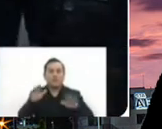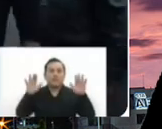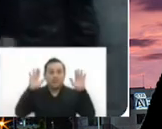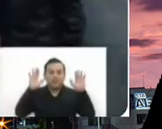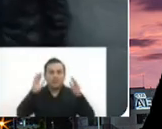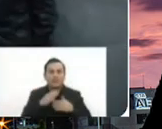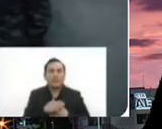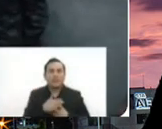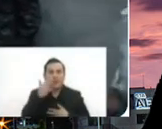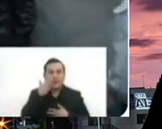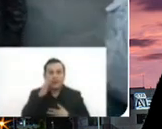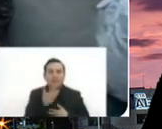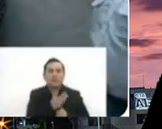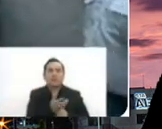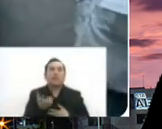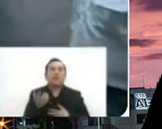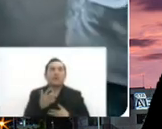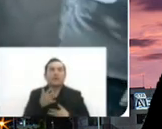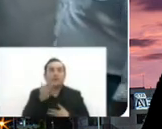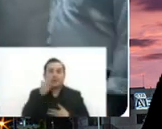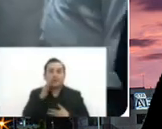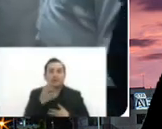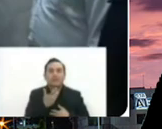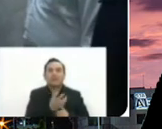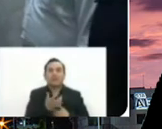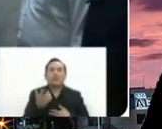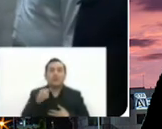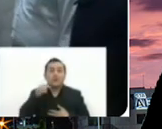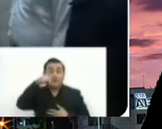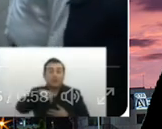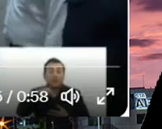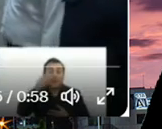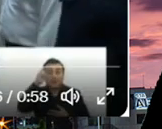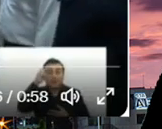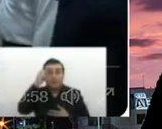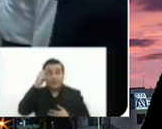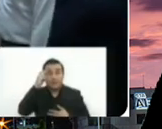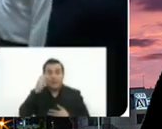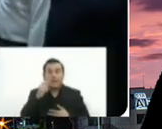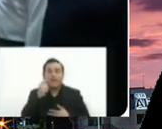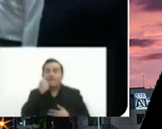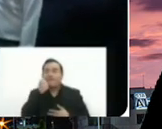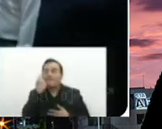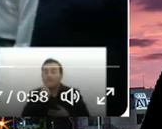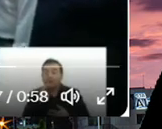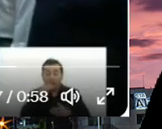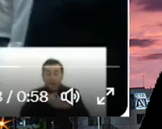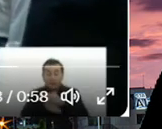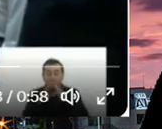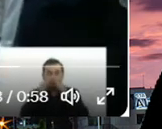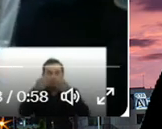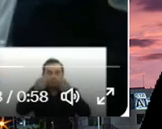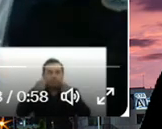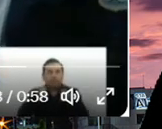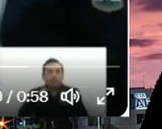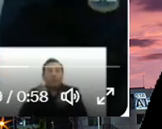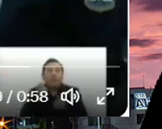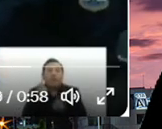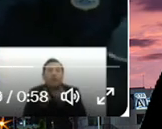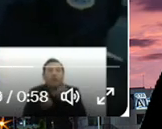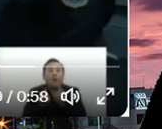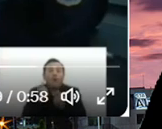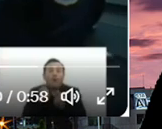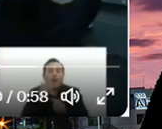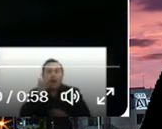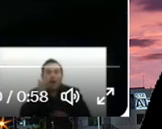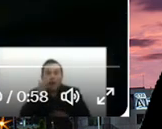presidente. Claro. En esas etapas de castigo, obviamente. Y la que todo aquel que quisiera organizar dentro de este centro de confinamiento